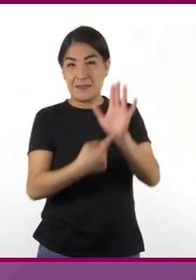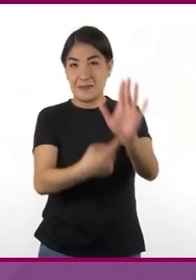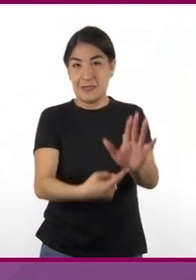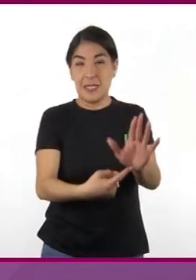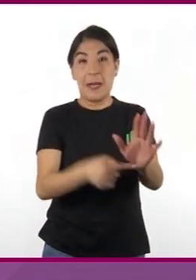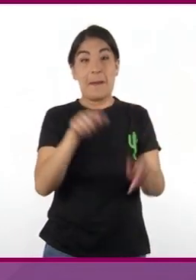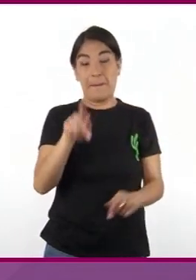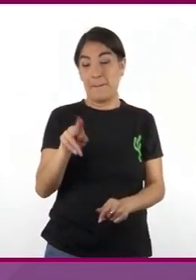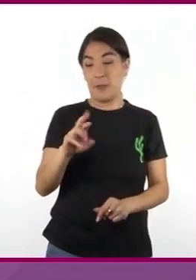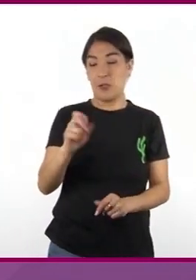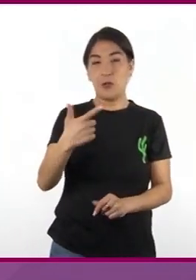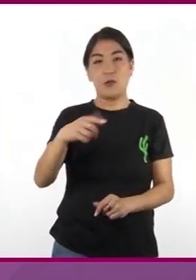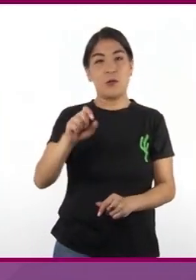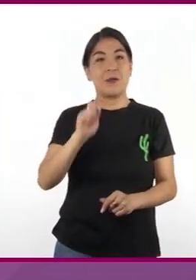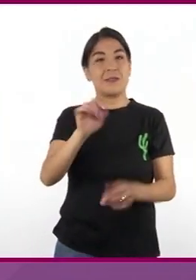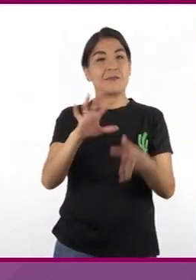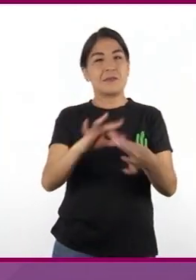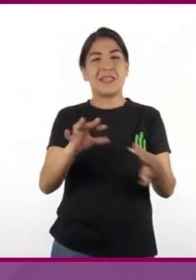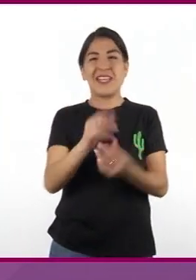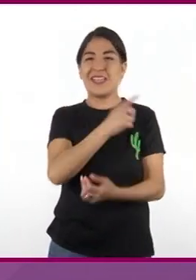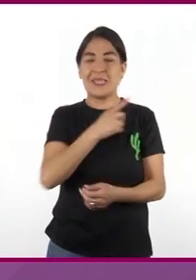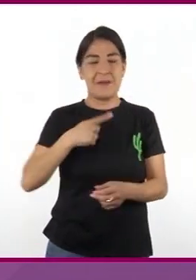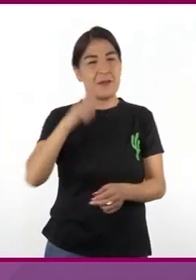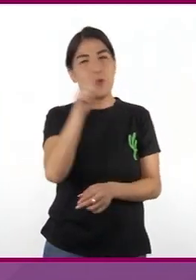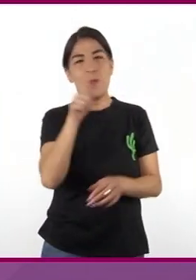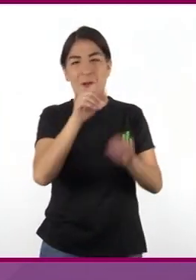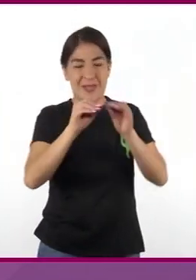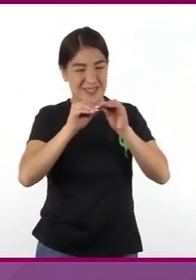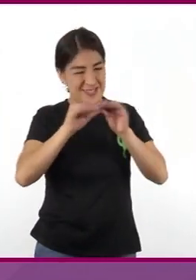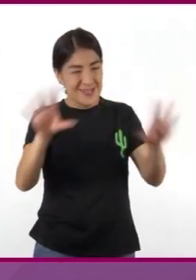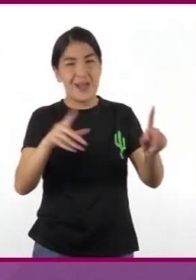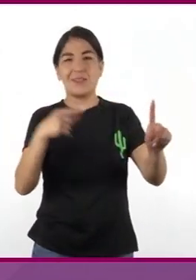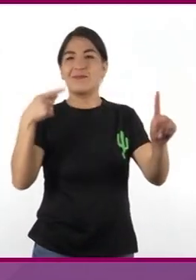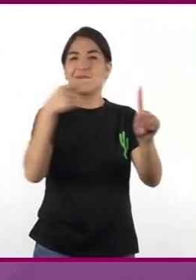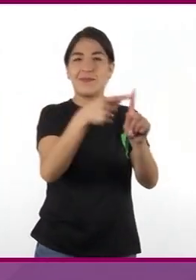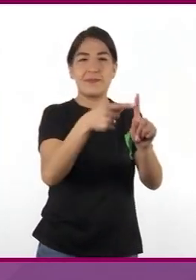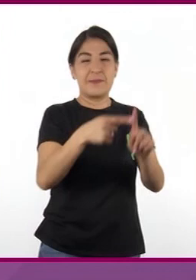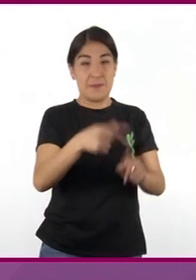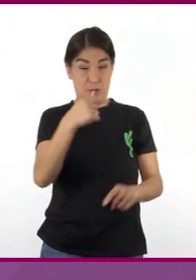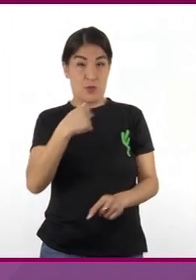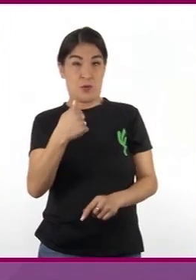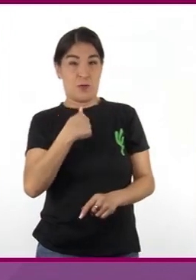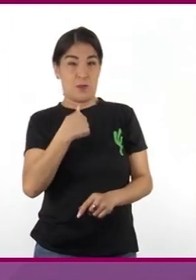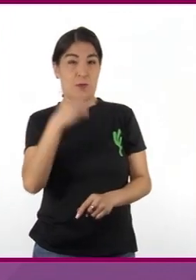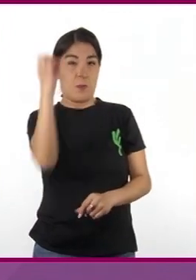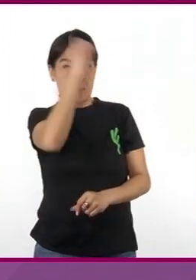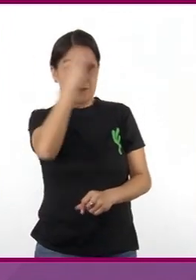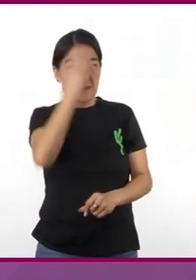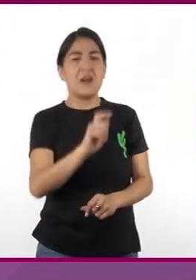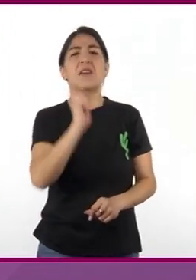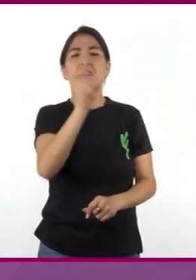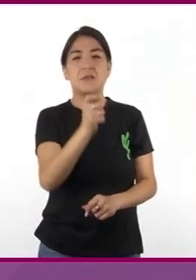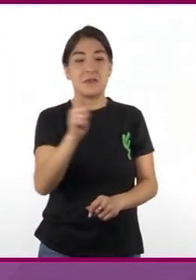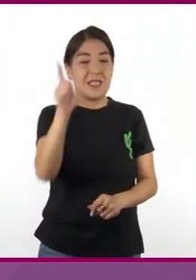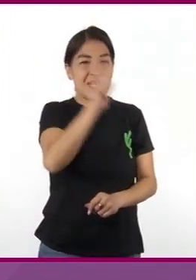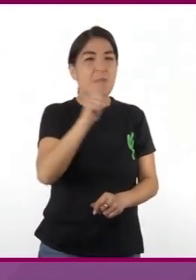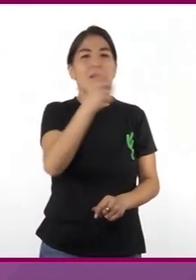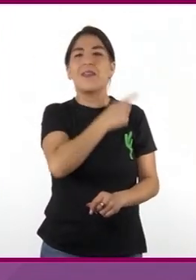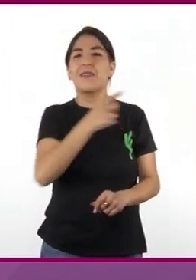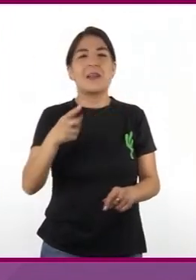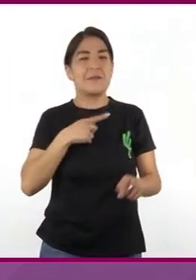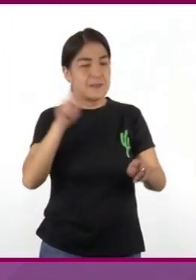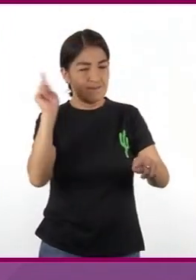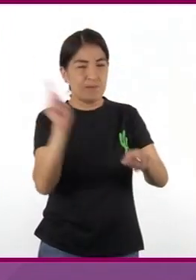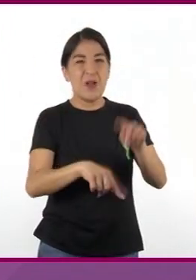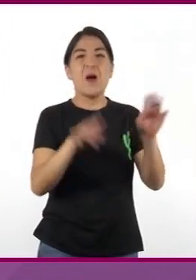debe tener un lenguaje claro y conciso. Desde mi punto de vista, el lenguaje debe evitar el exceso